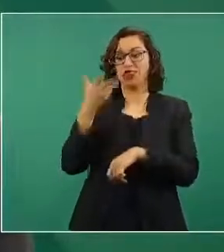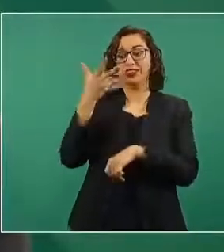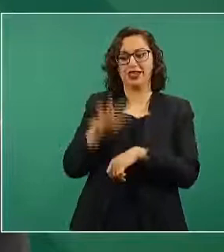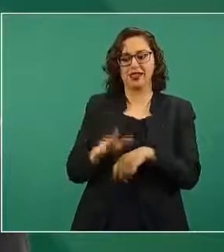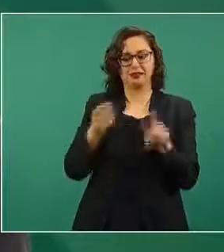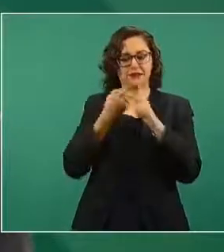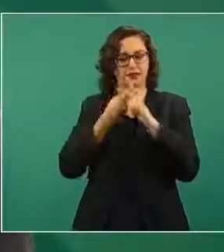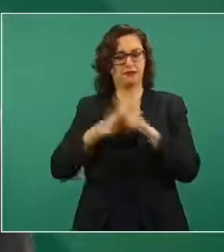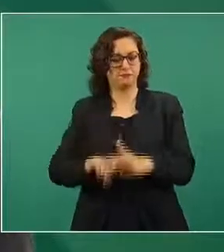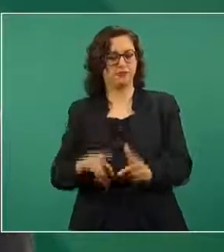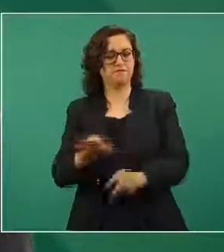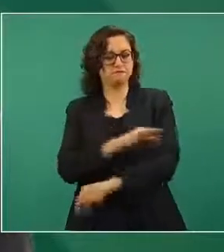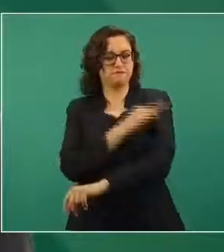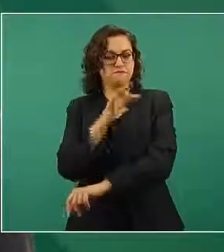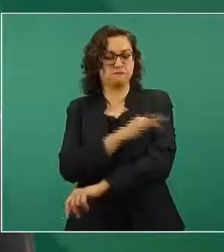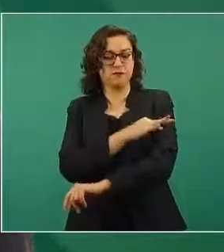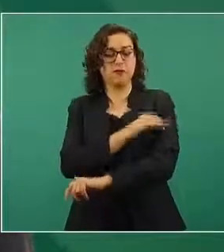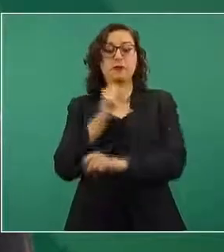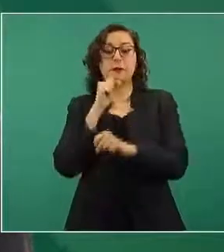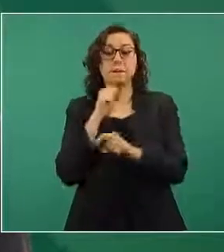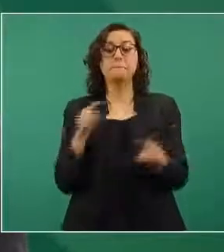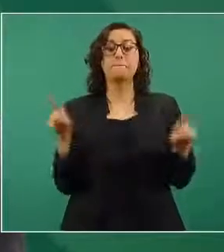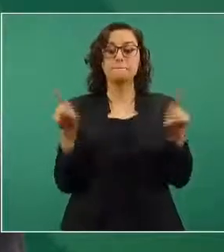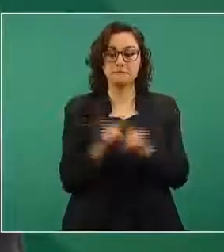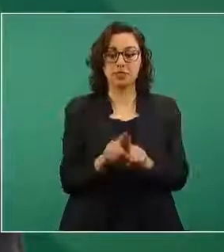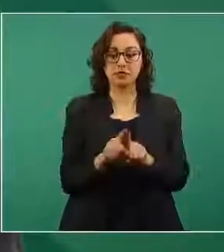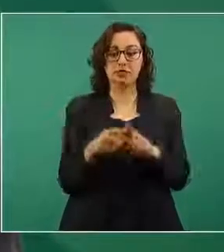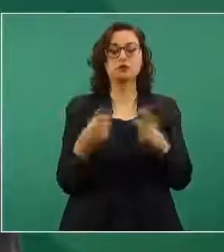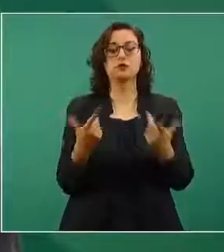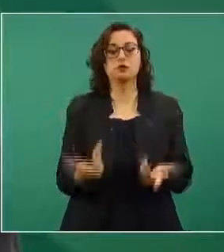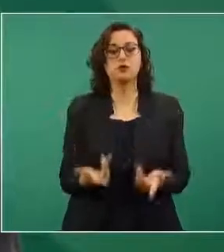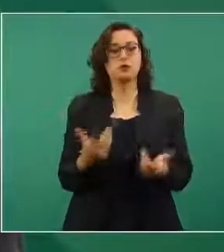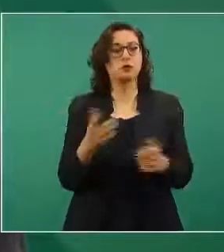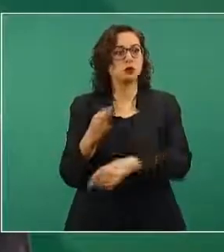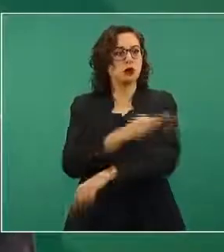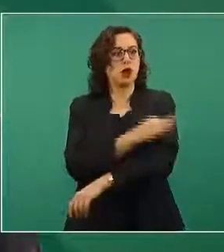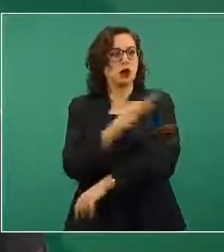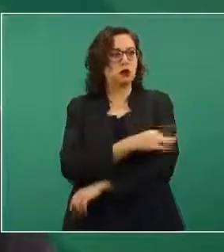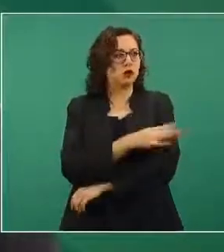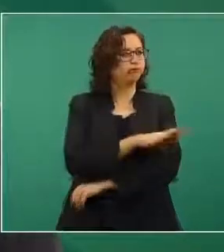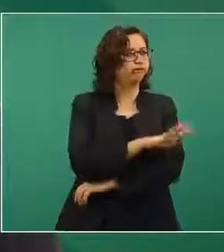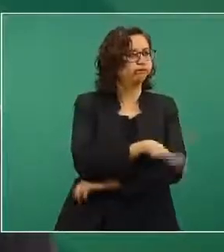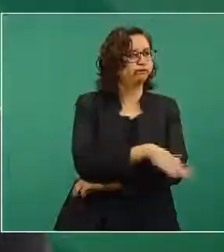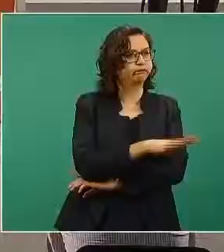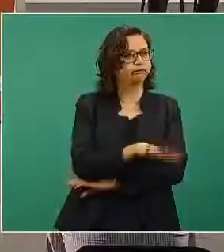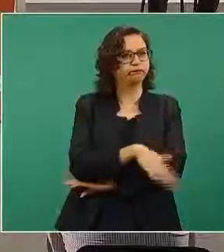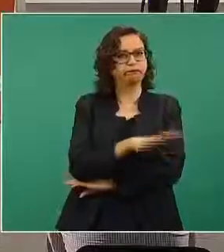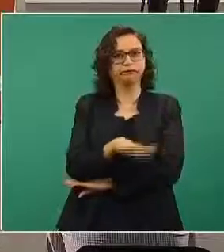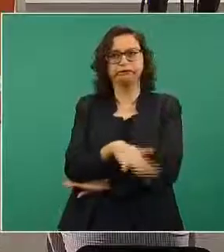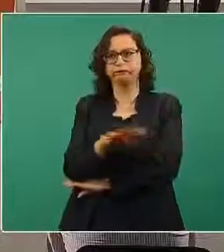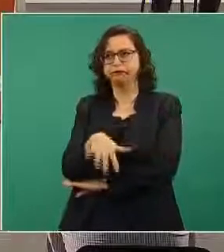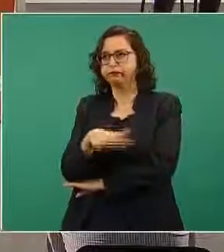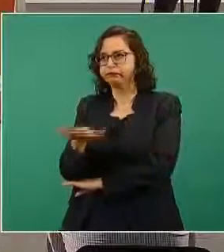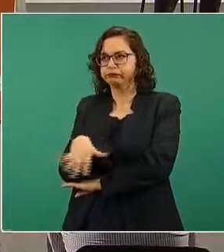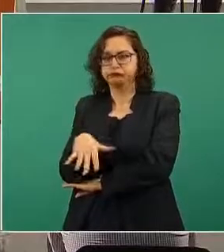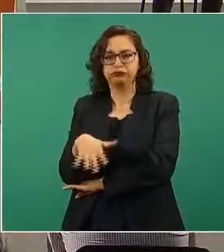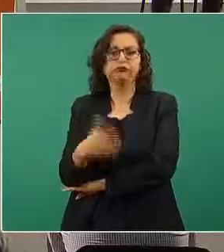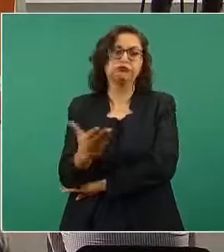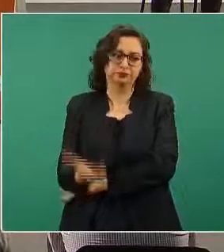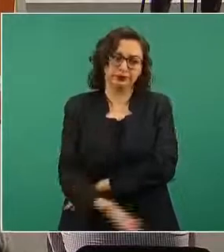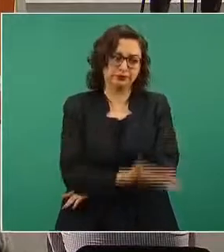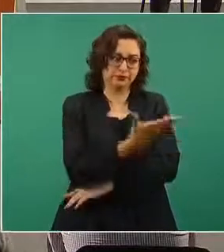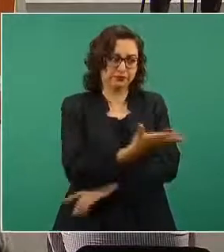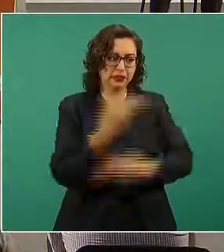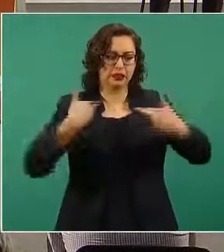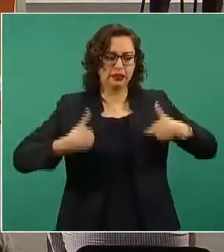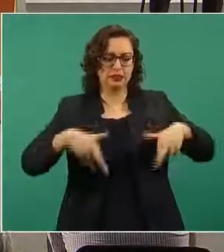la ventaja de haber explorado ampliamente las oportunidades de acceso a la vacuna. Siempre que decimos esto, agradecemos a nuestro